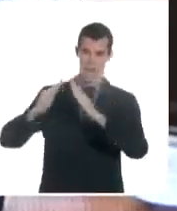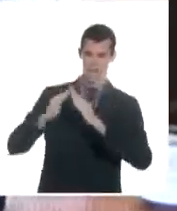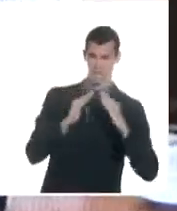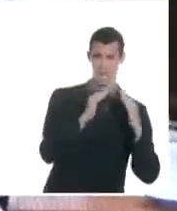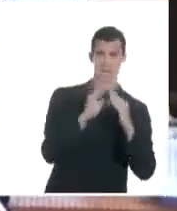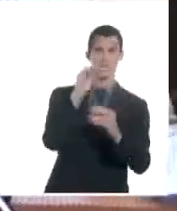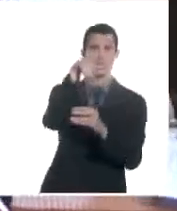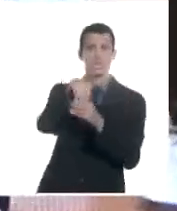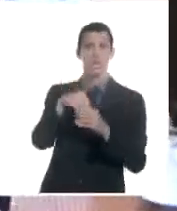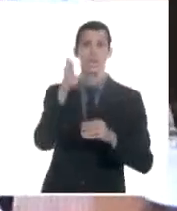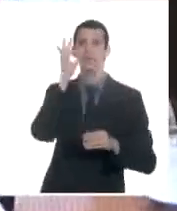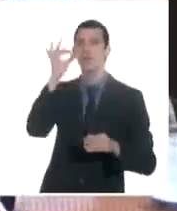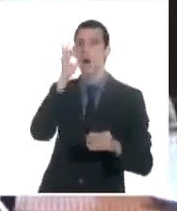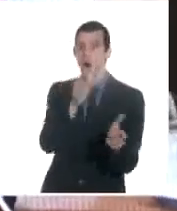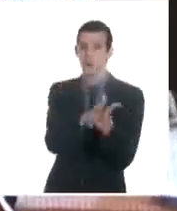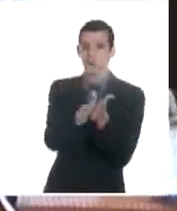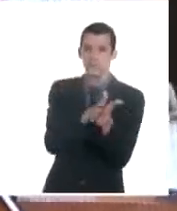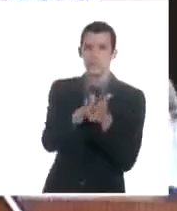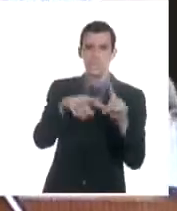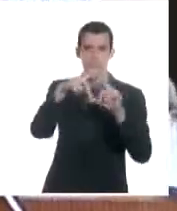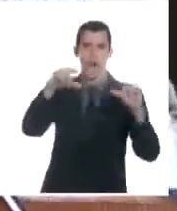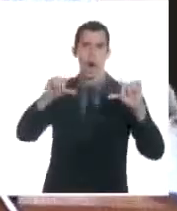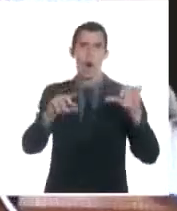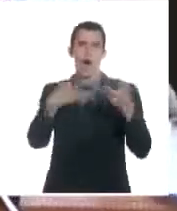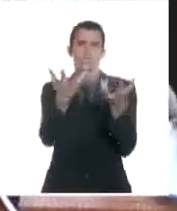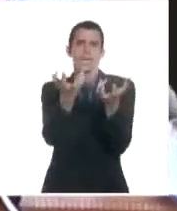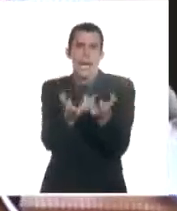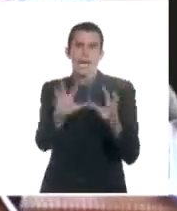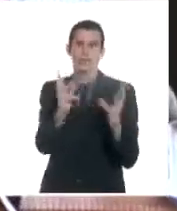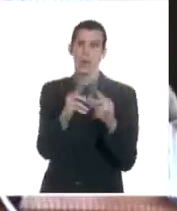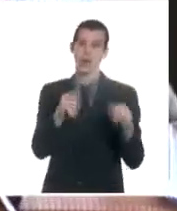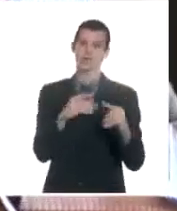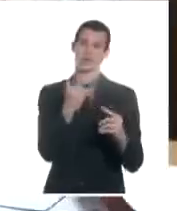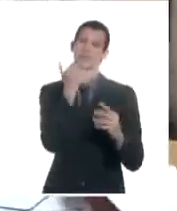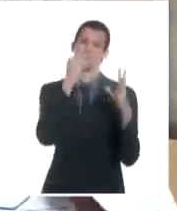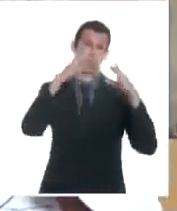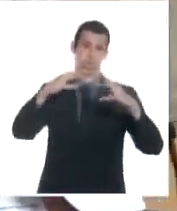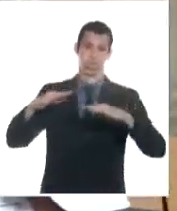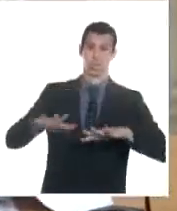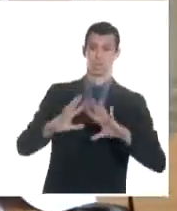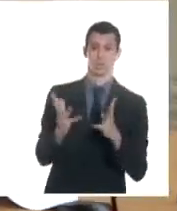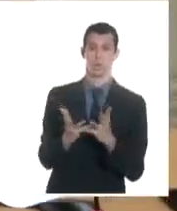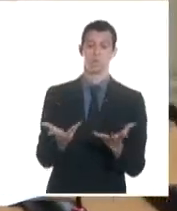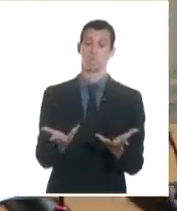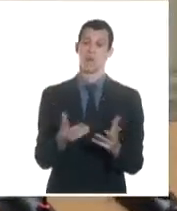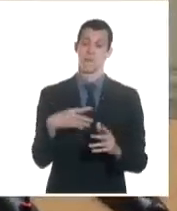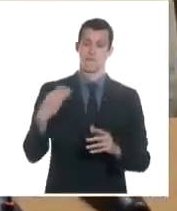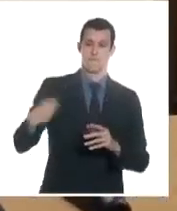a más de 850 las hectáreas de tierra entregadas en usufructo a campesinos para